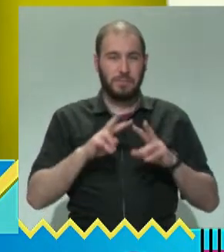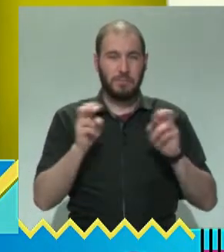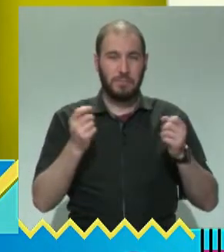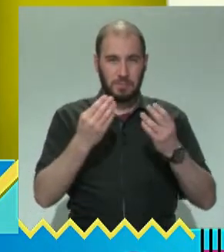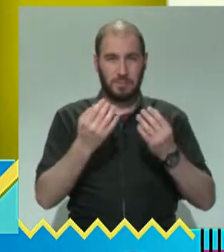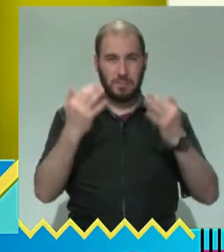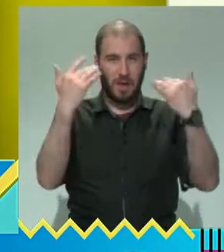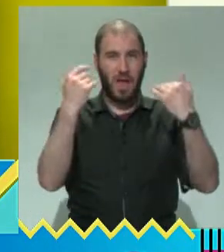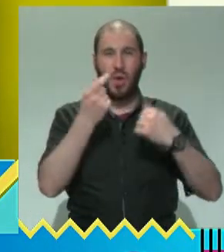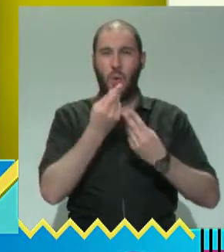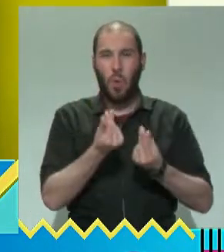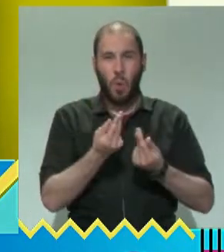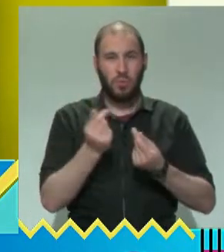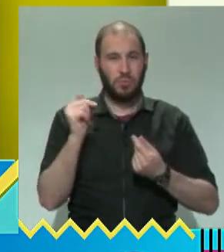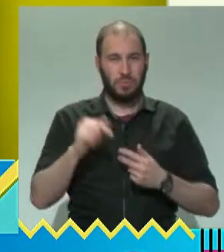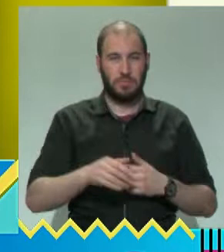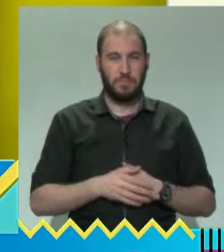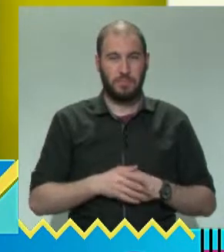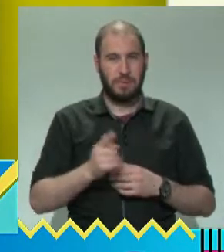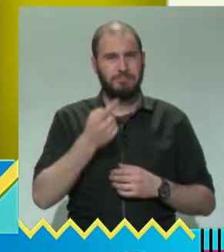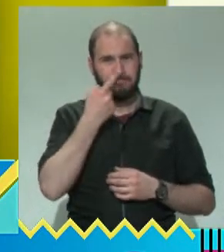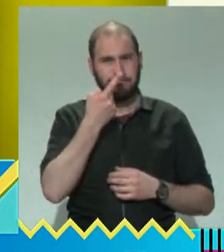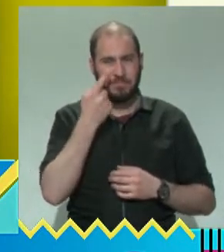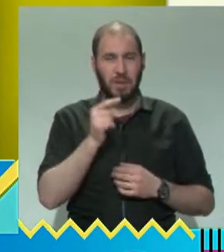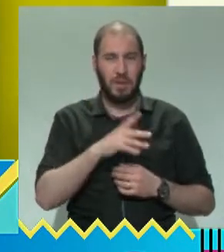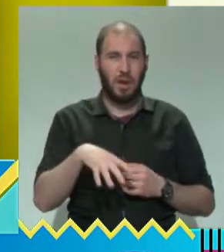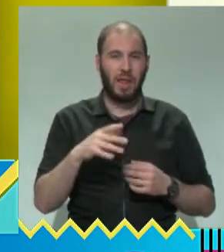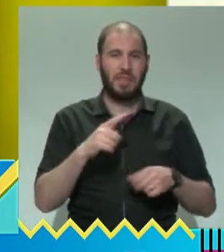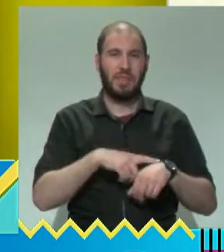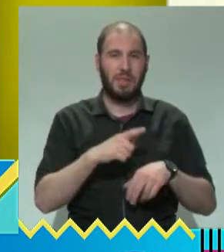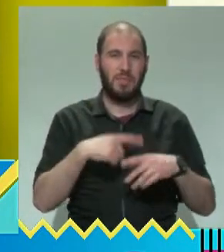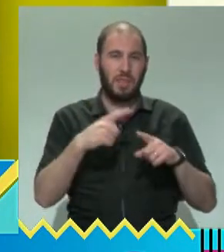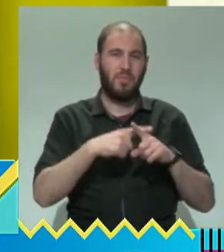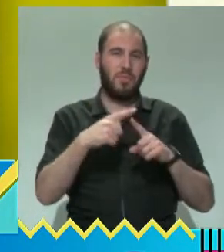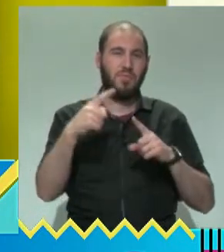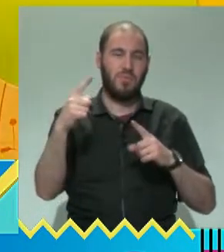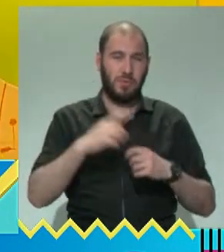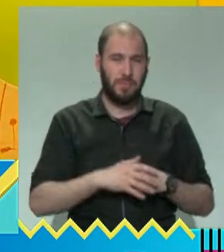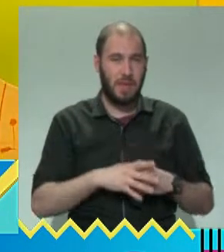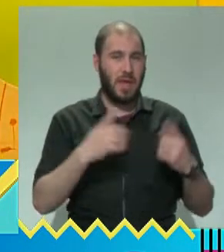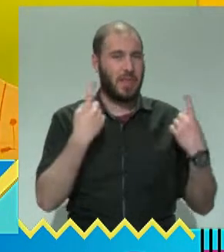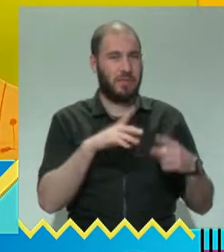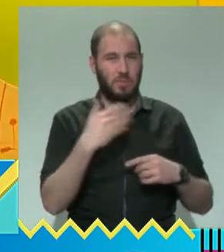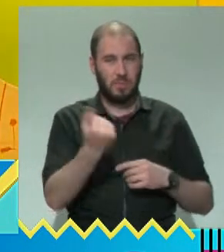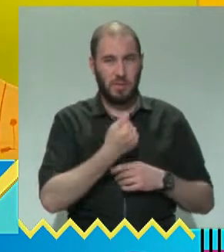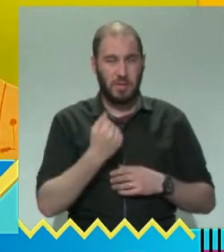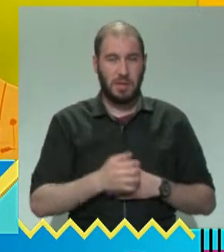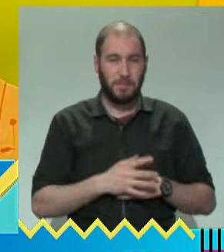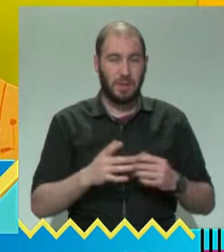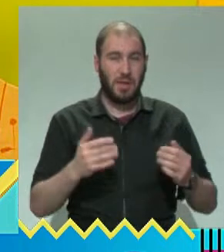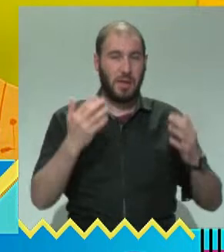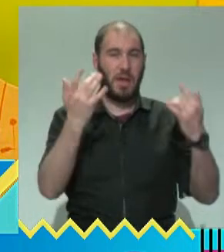aire acondicionado es bastante interesante, sobre todo en las épocas de mayor temperatura, de mayor calor. Con una diferencia fundamental, el